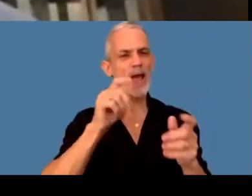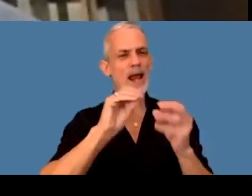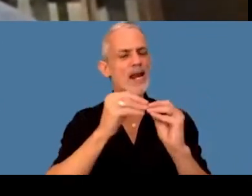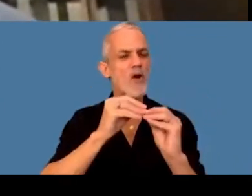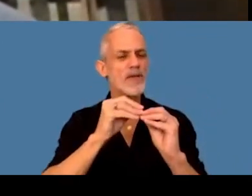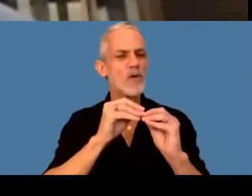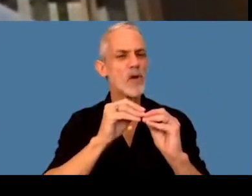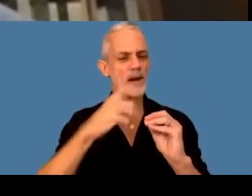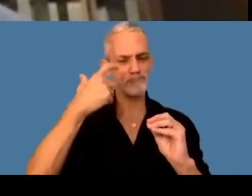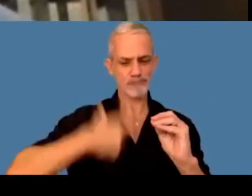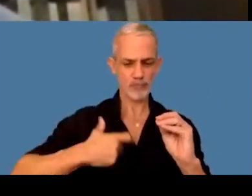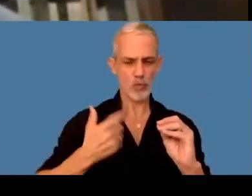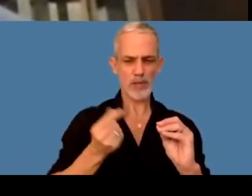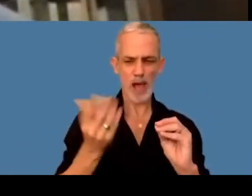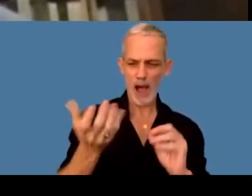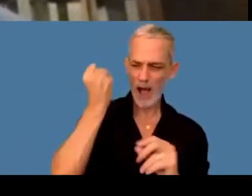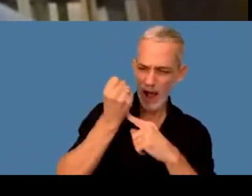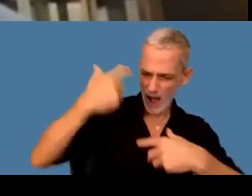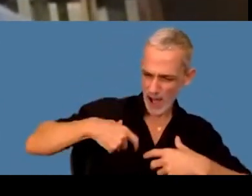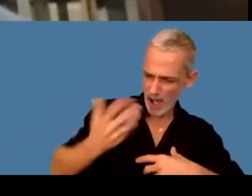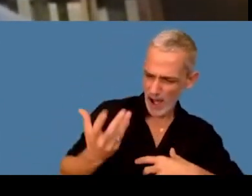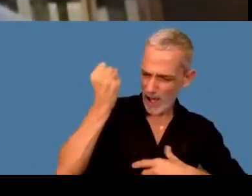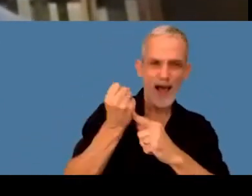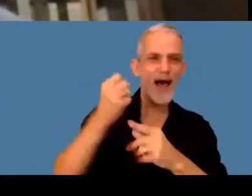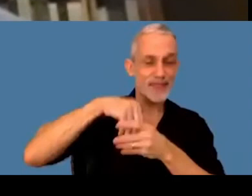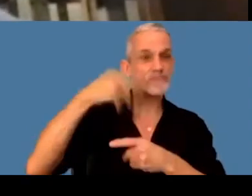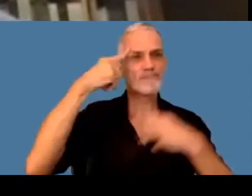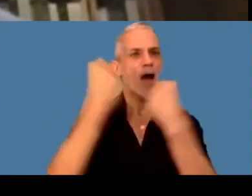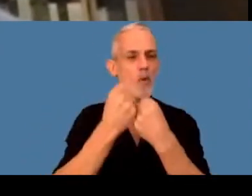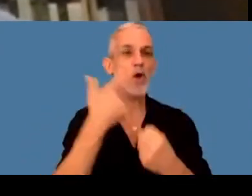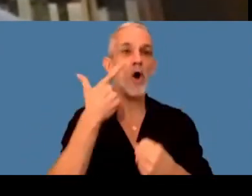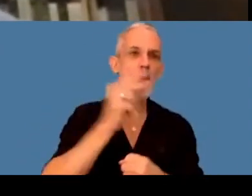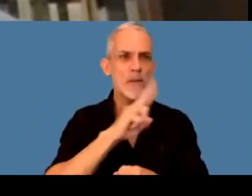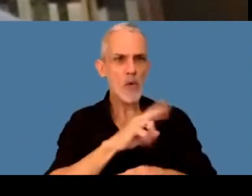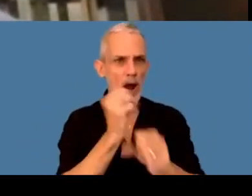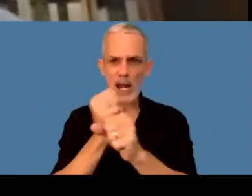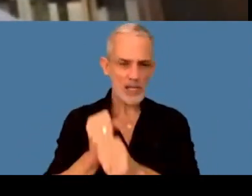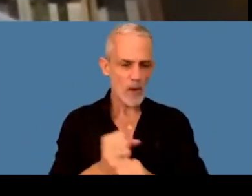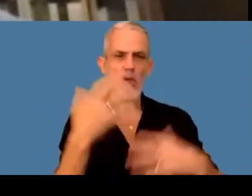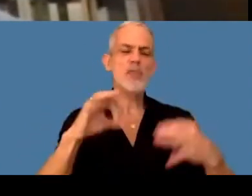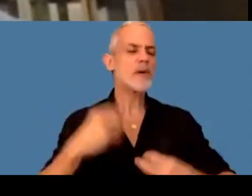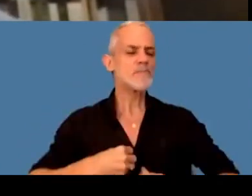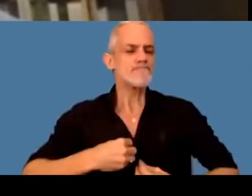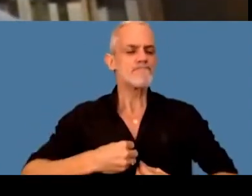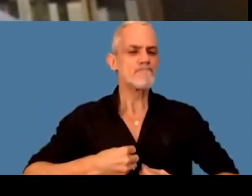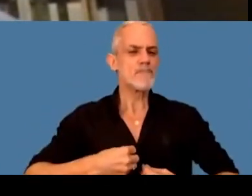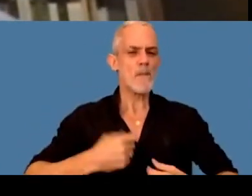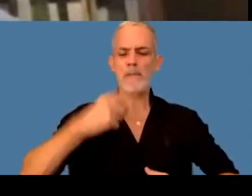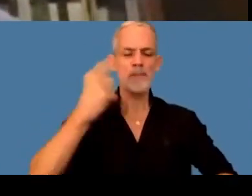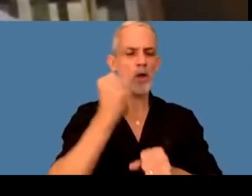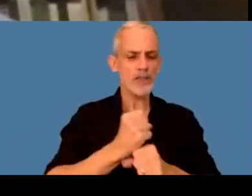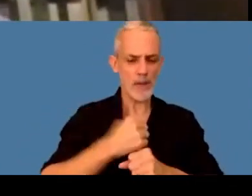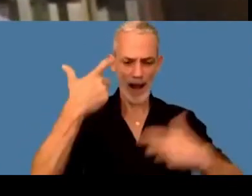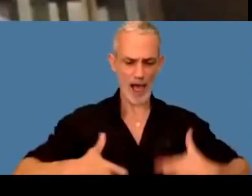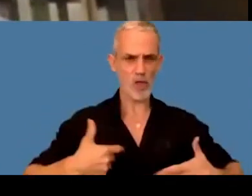subjetividades o rescatar las subjetividades, ¿no? Coincido, el trabajador y la trabajadora se tiene que sentir primero trabajador o trabajadora y